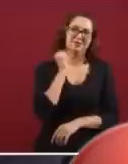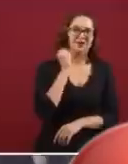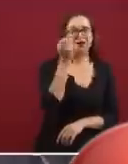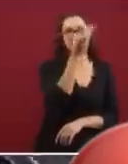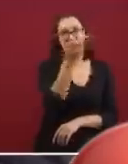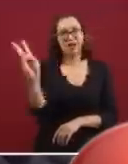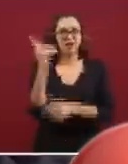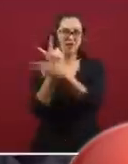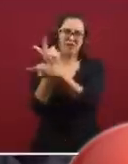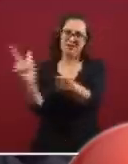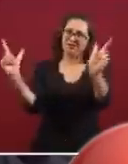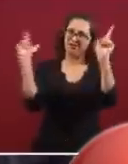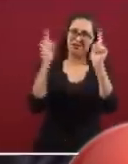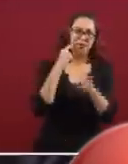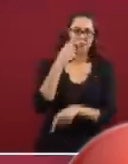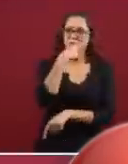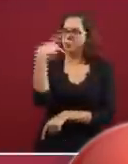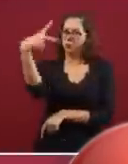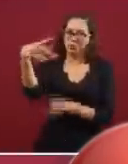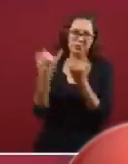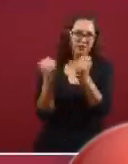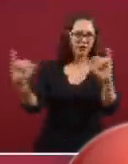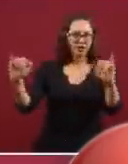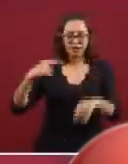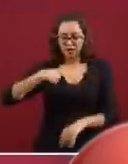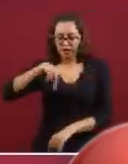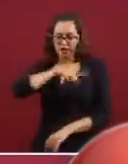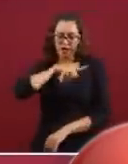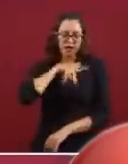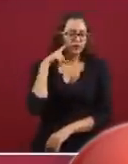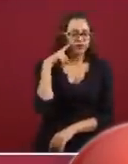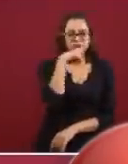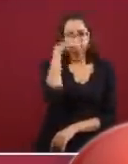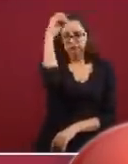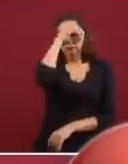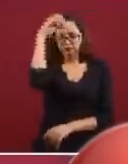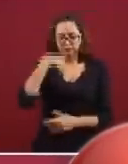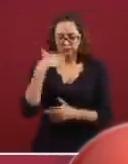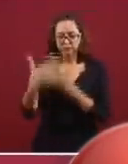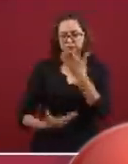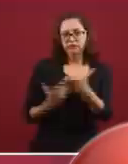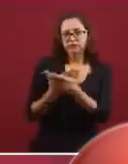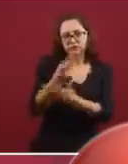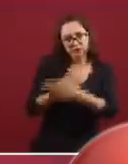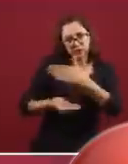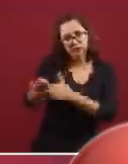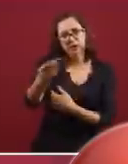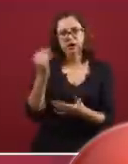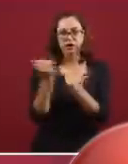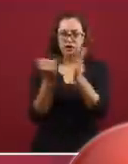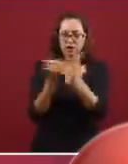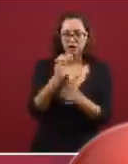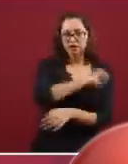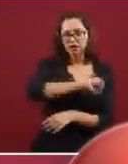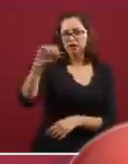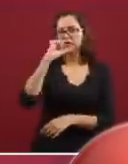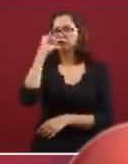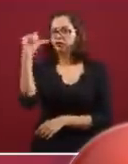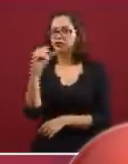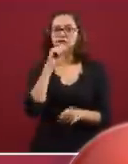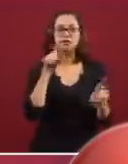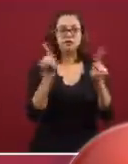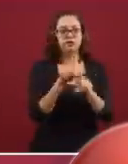conocer mi punto de vista. Yo estoy porque no aumenten los impuestos y porque no aumente el